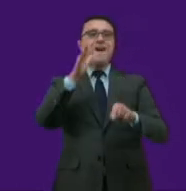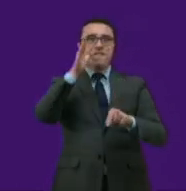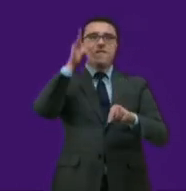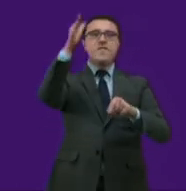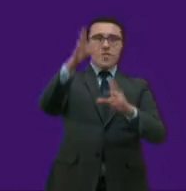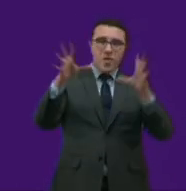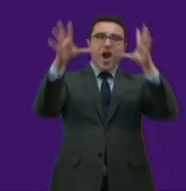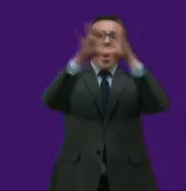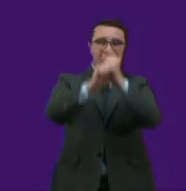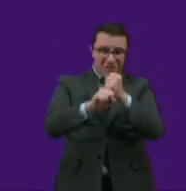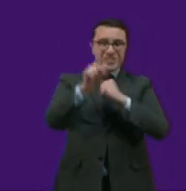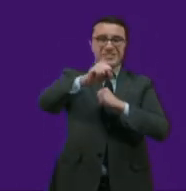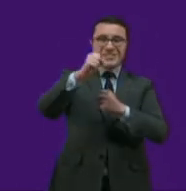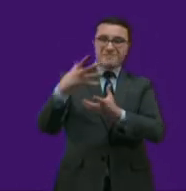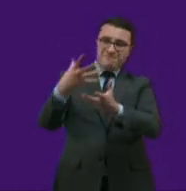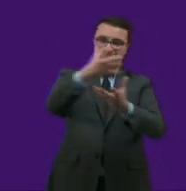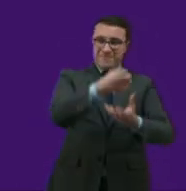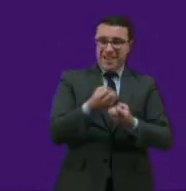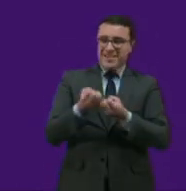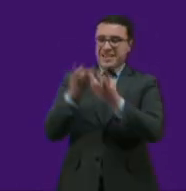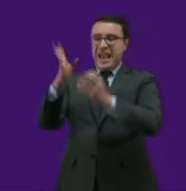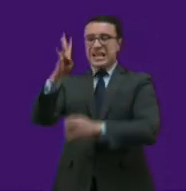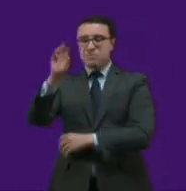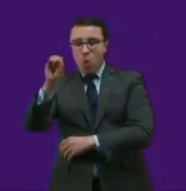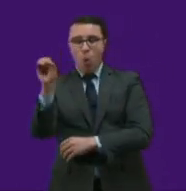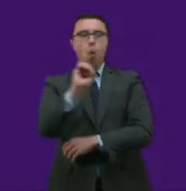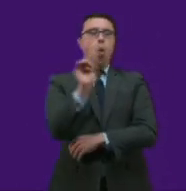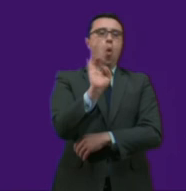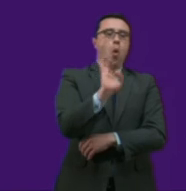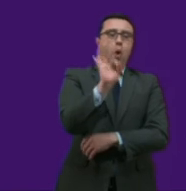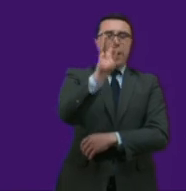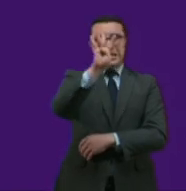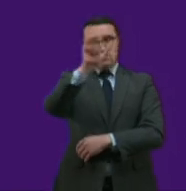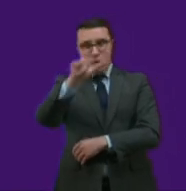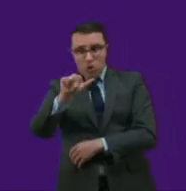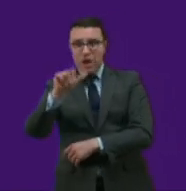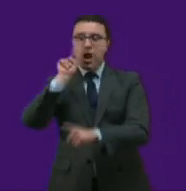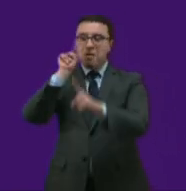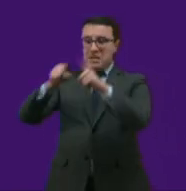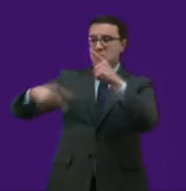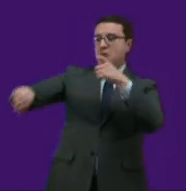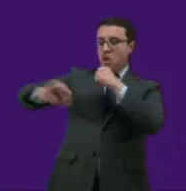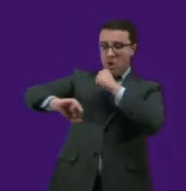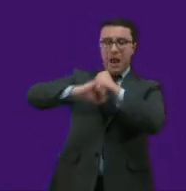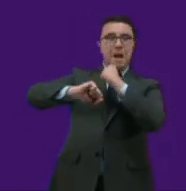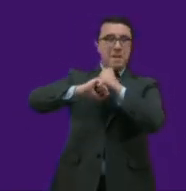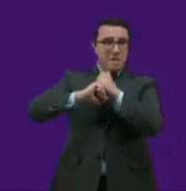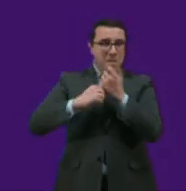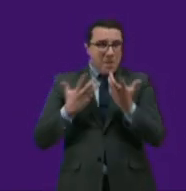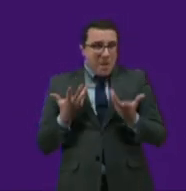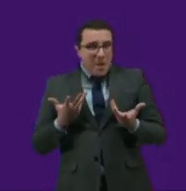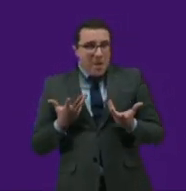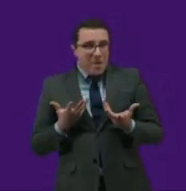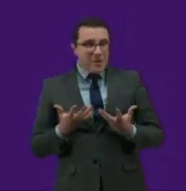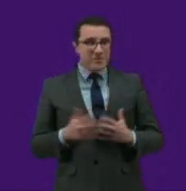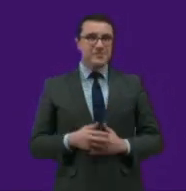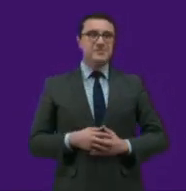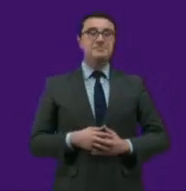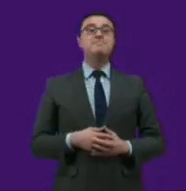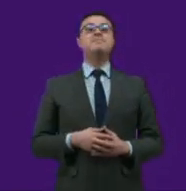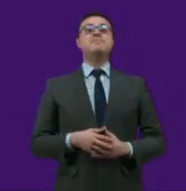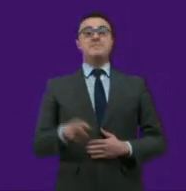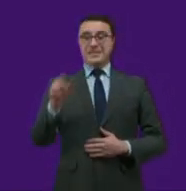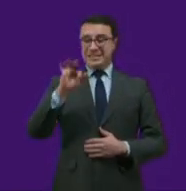noche al esposo o a la esposa para que los apoyen. Entonces, esos stock options son una